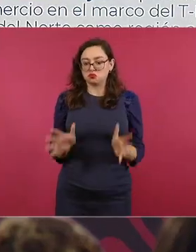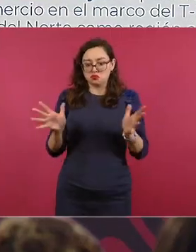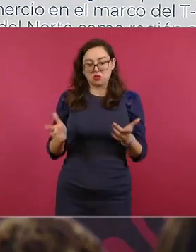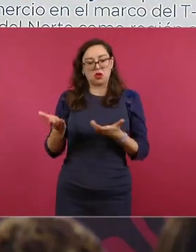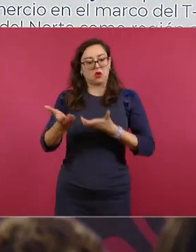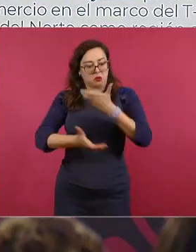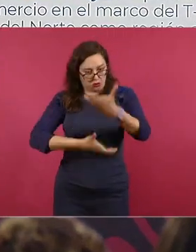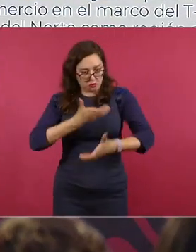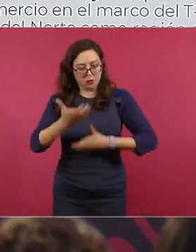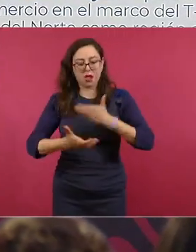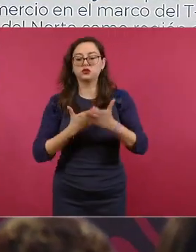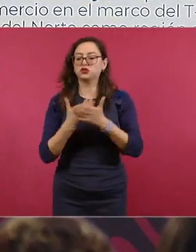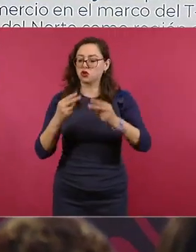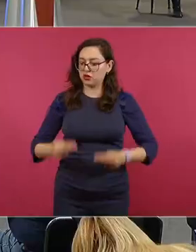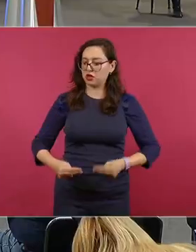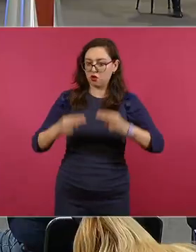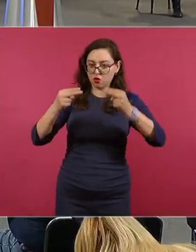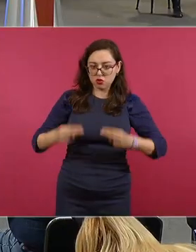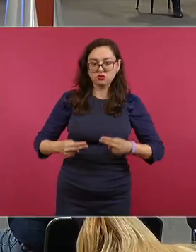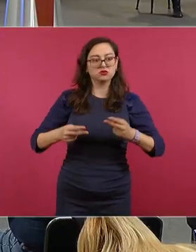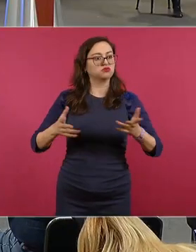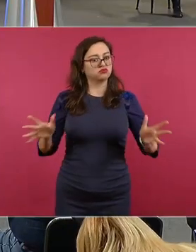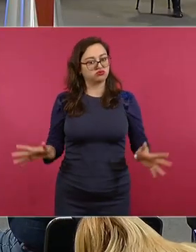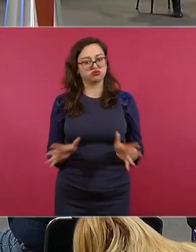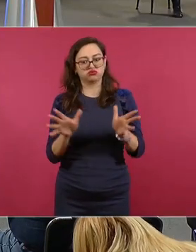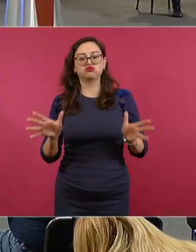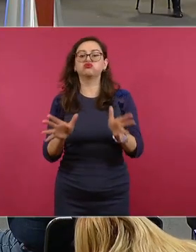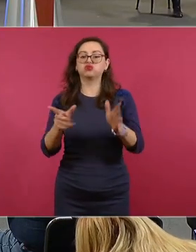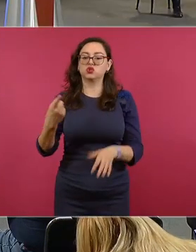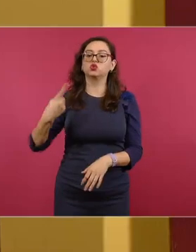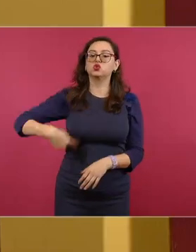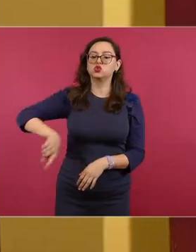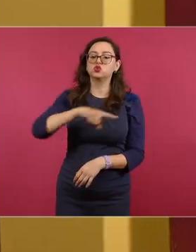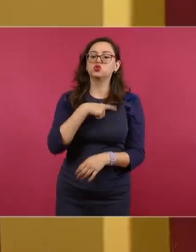Hay condiciones favorables, somos los principales socios